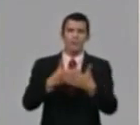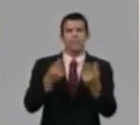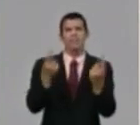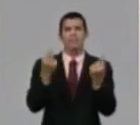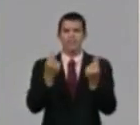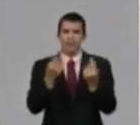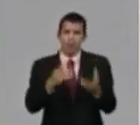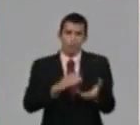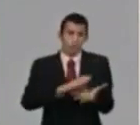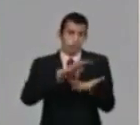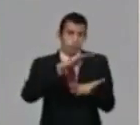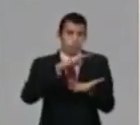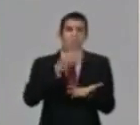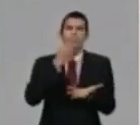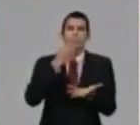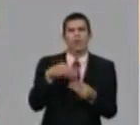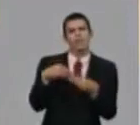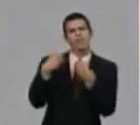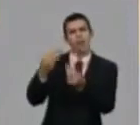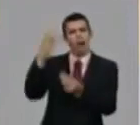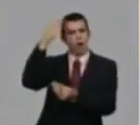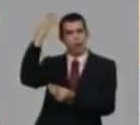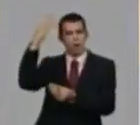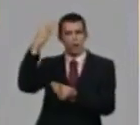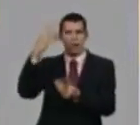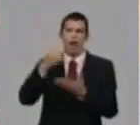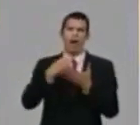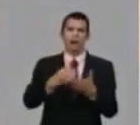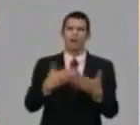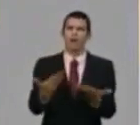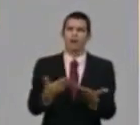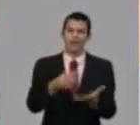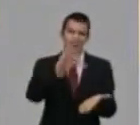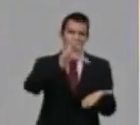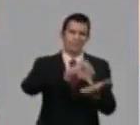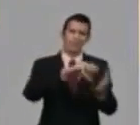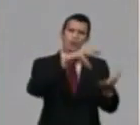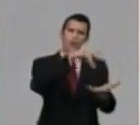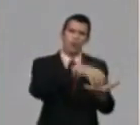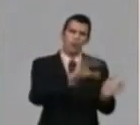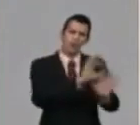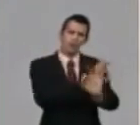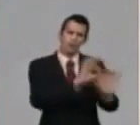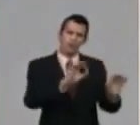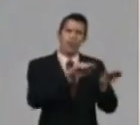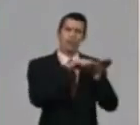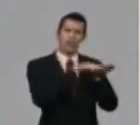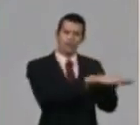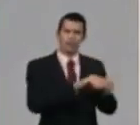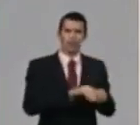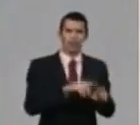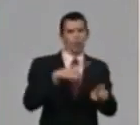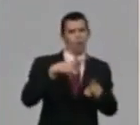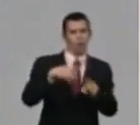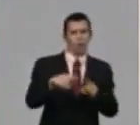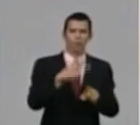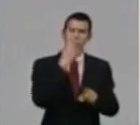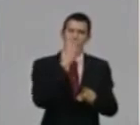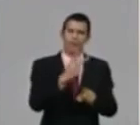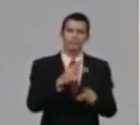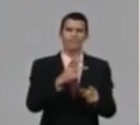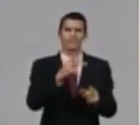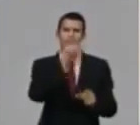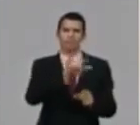están directamente vinculados a este frente de aquí. Hay servicios de alojamiento, hay servicios gastronómicos, hay servicios de transportación también que tienen que